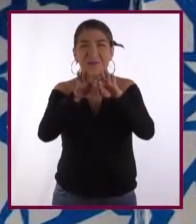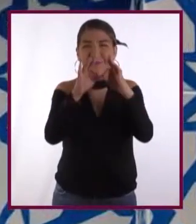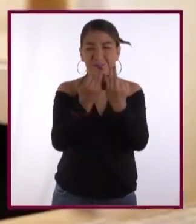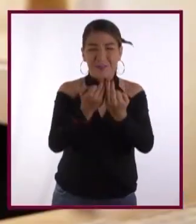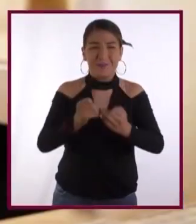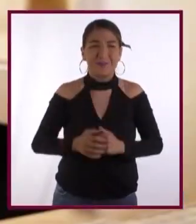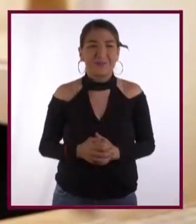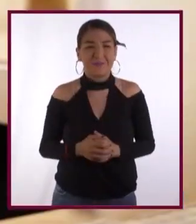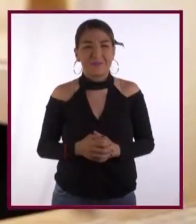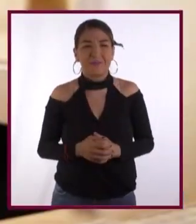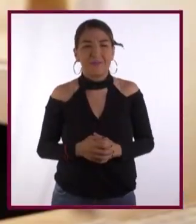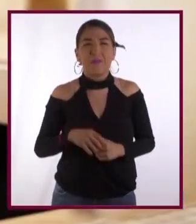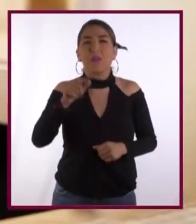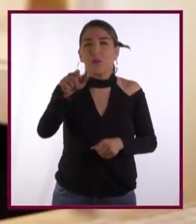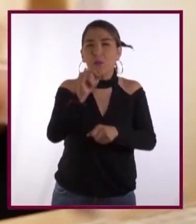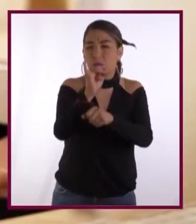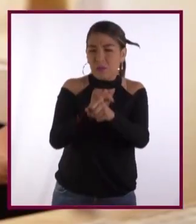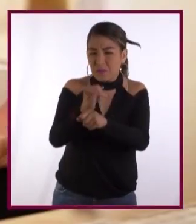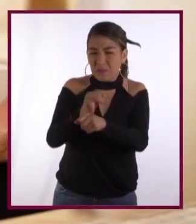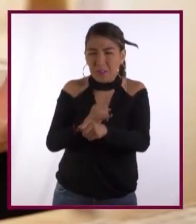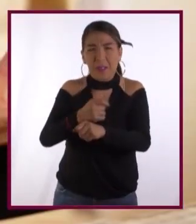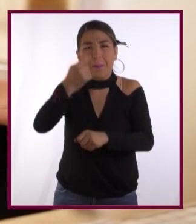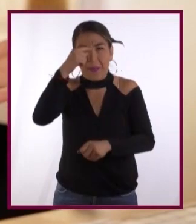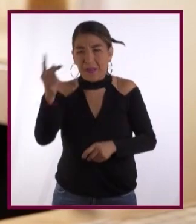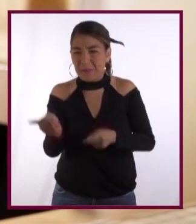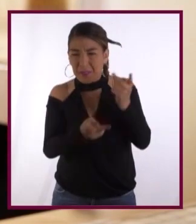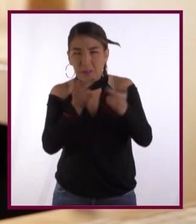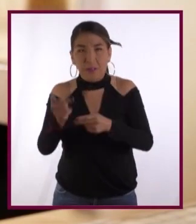mismo patrón. ¿Qué preguntas de investigación se han